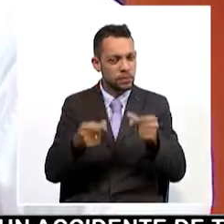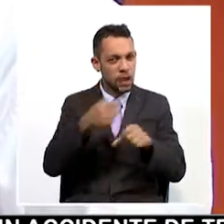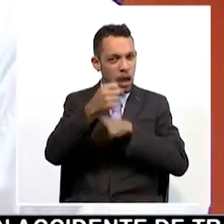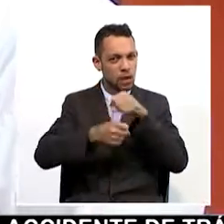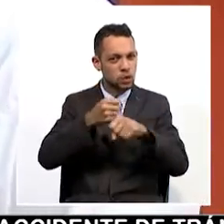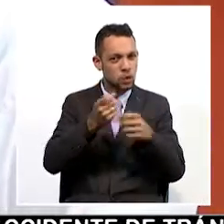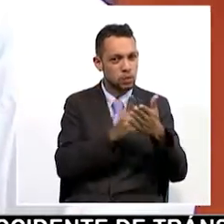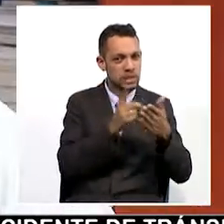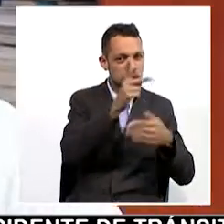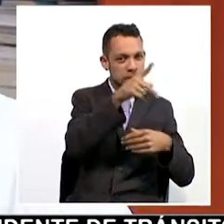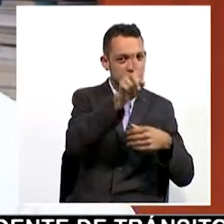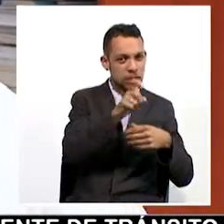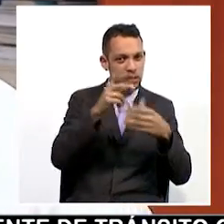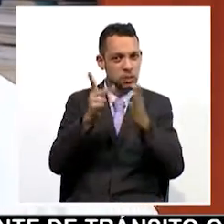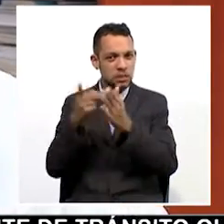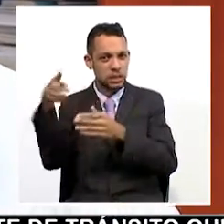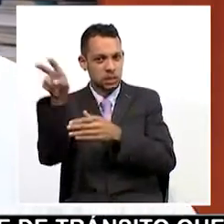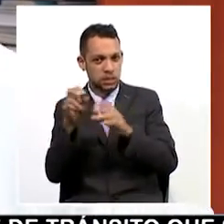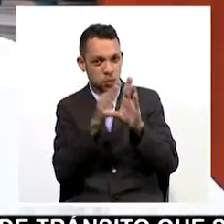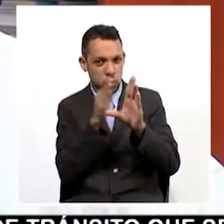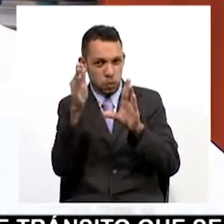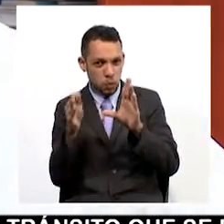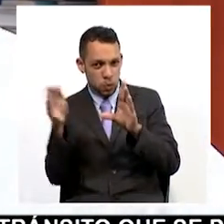y 2017. En el